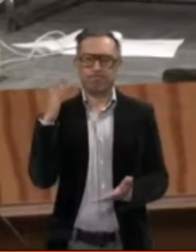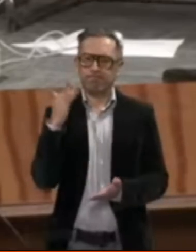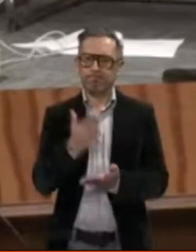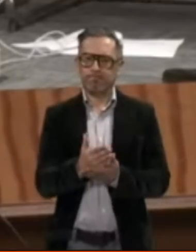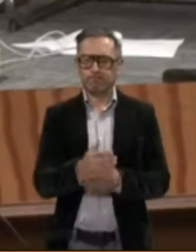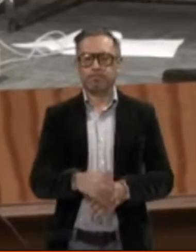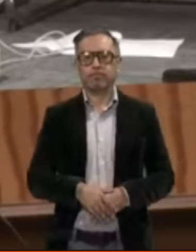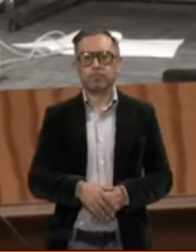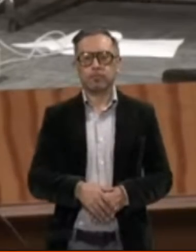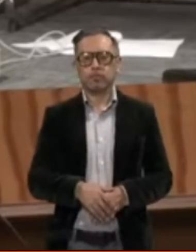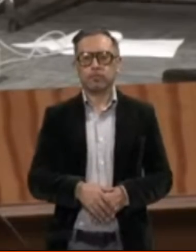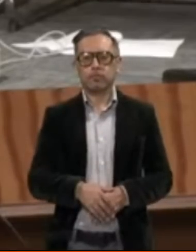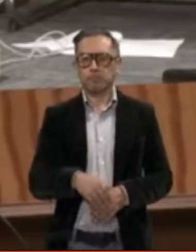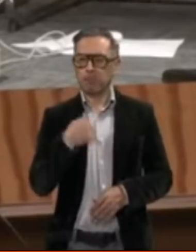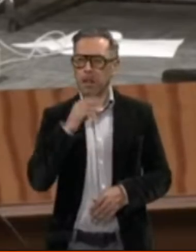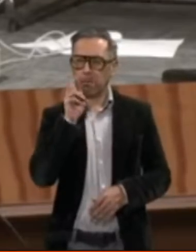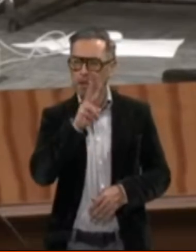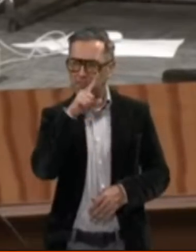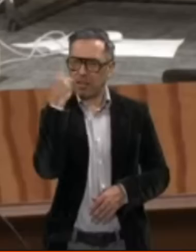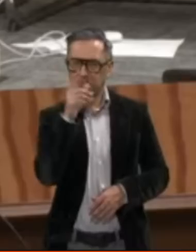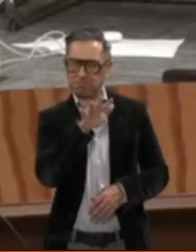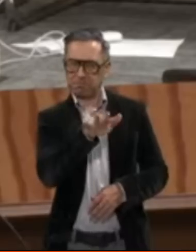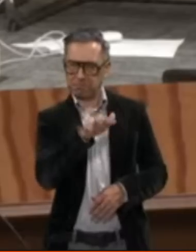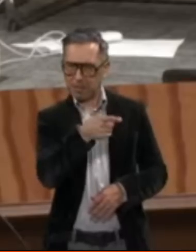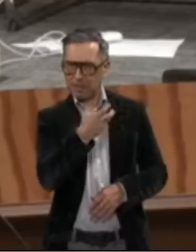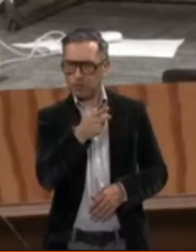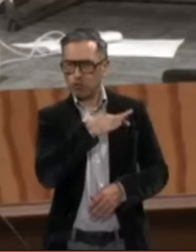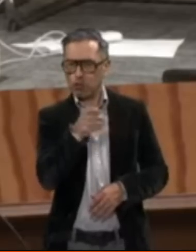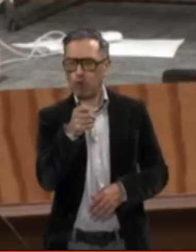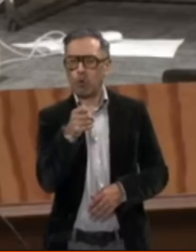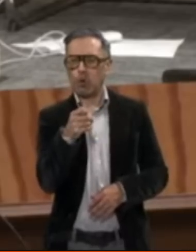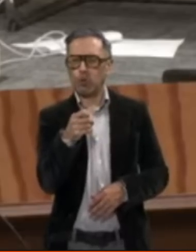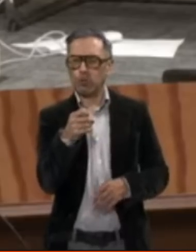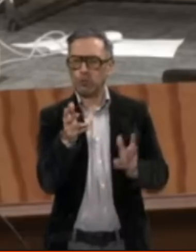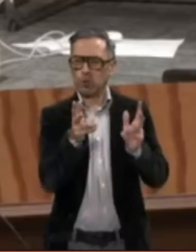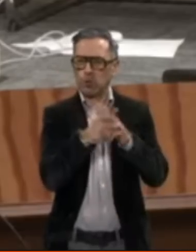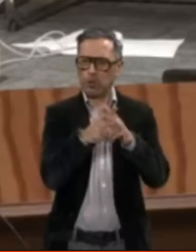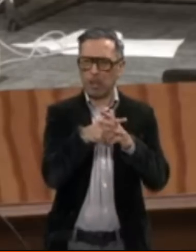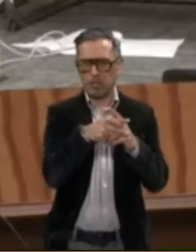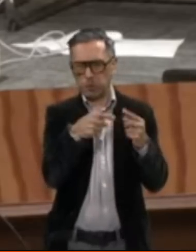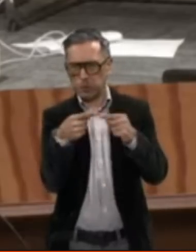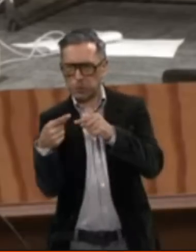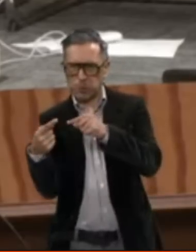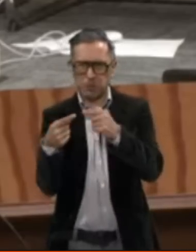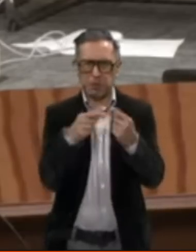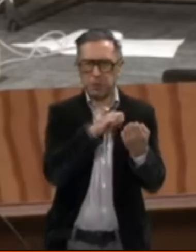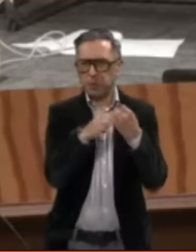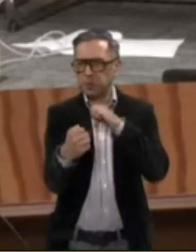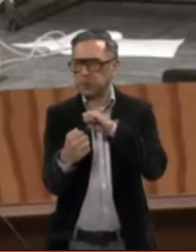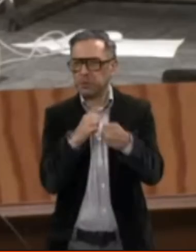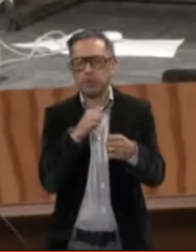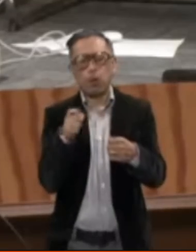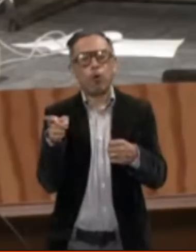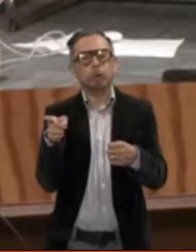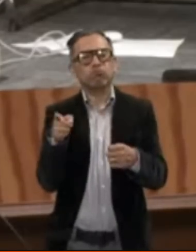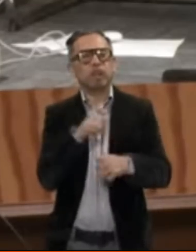esta suerte de lucha, pues es una lucha vulgar por cargos y por eso es